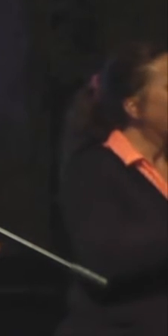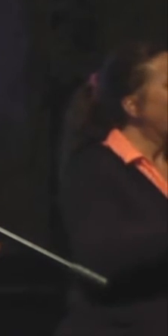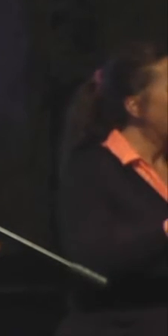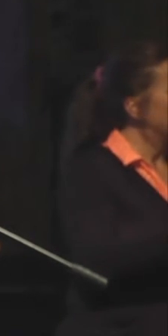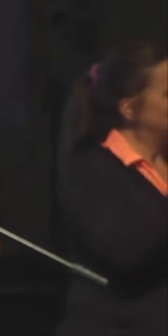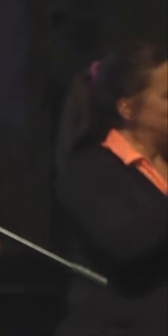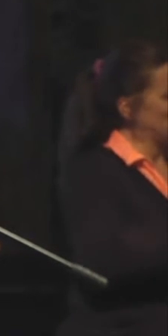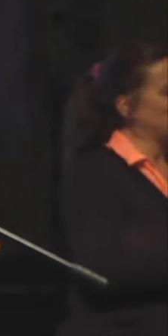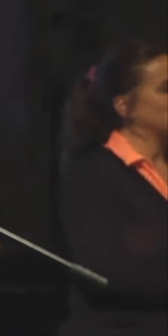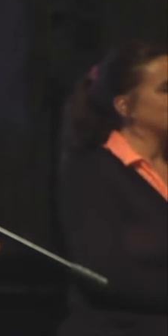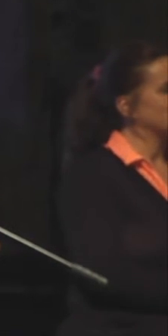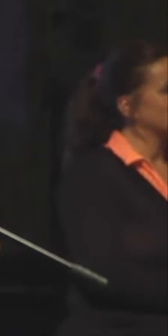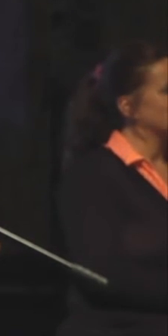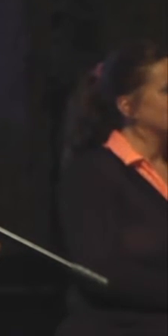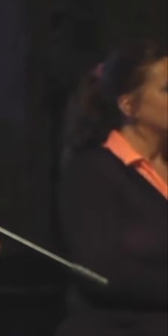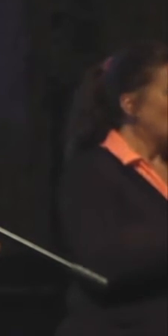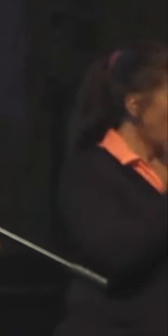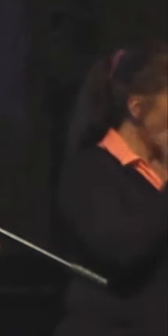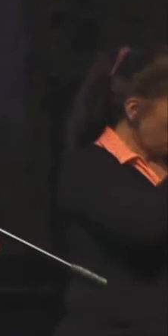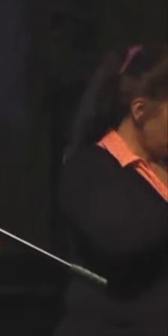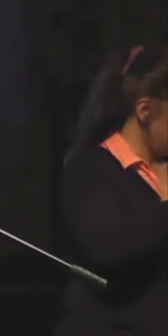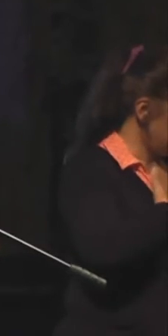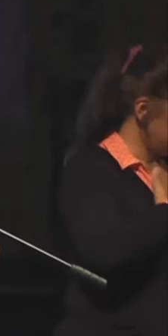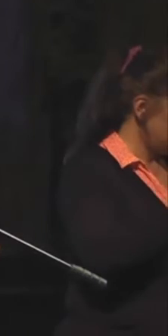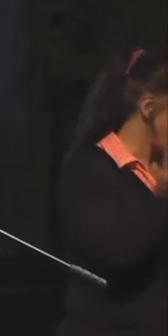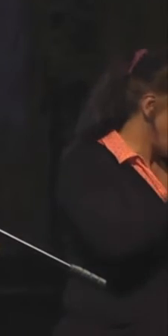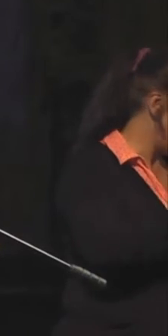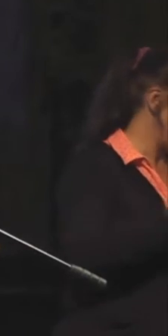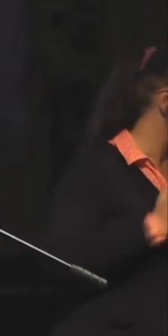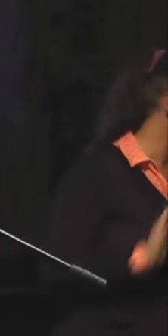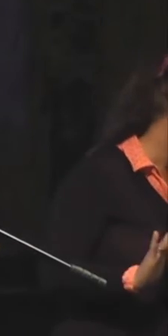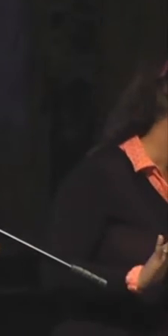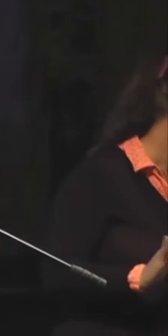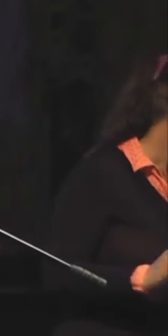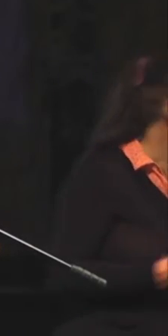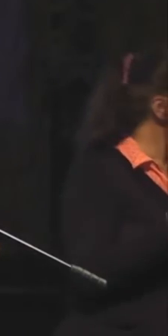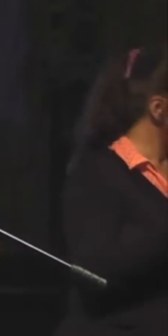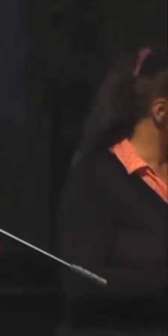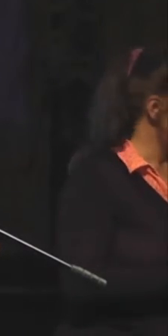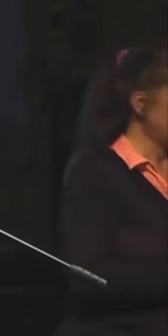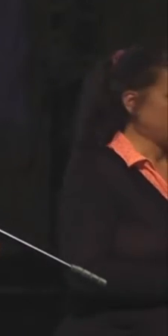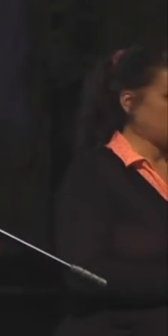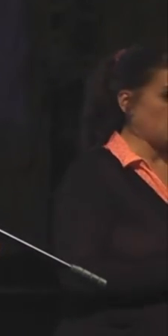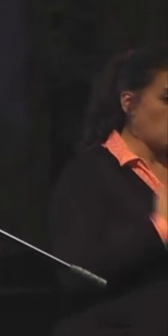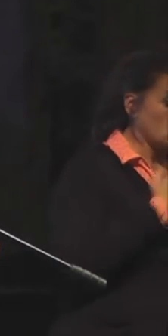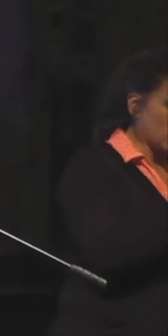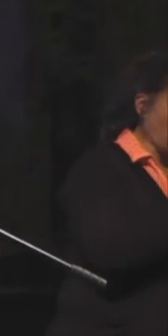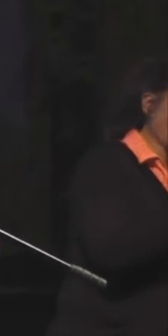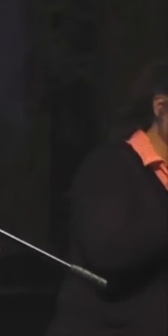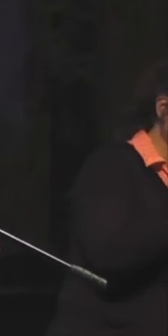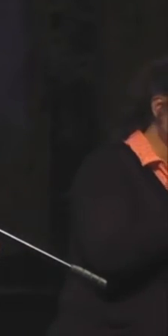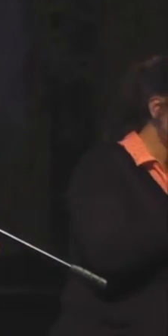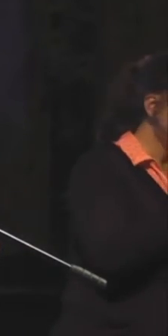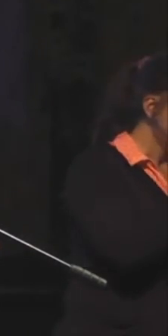realidad saben los que me conocen cristo lo tomo como una obligación más en el entendido que en los que estamos en la activa política a medida